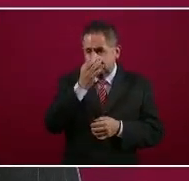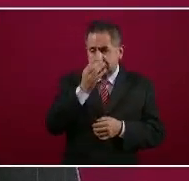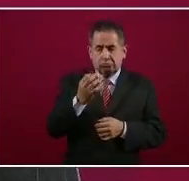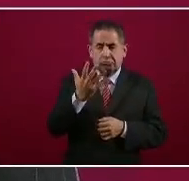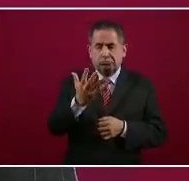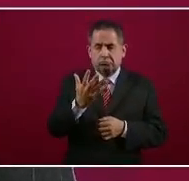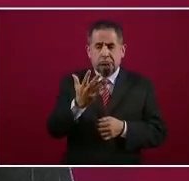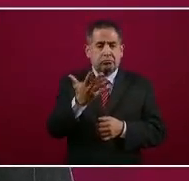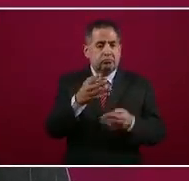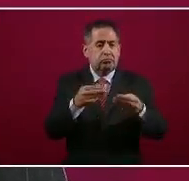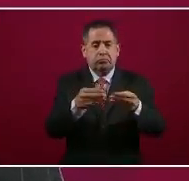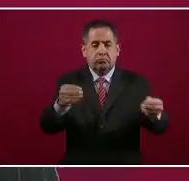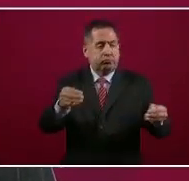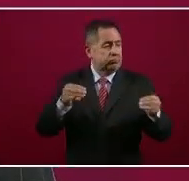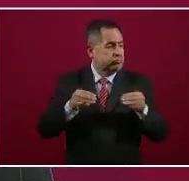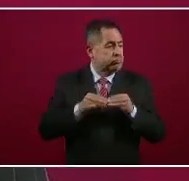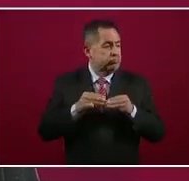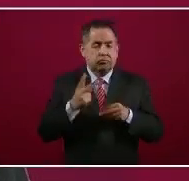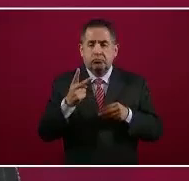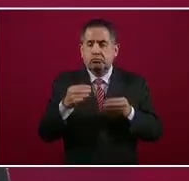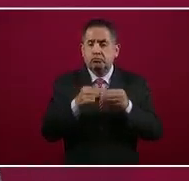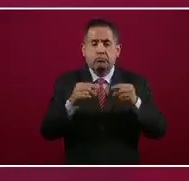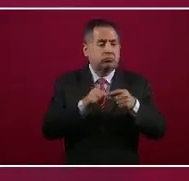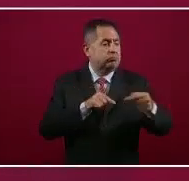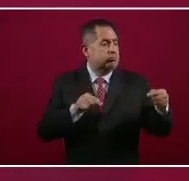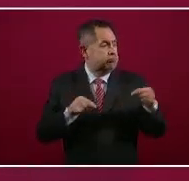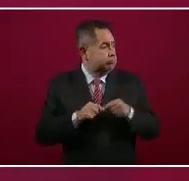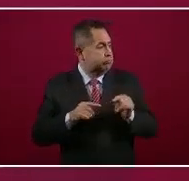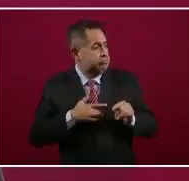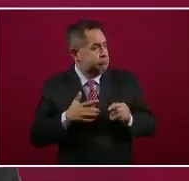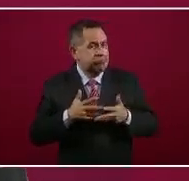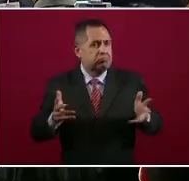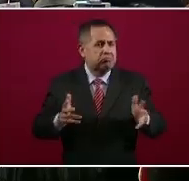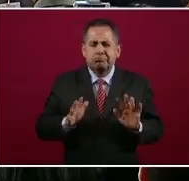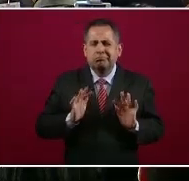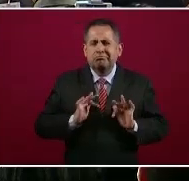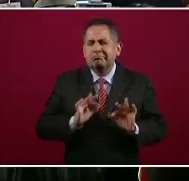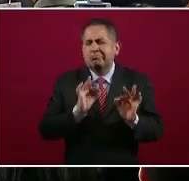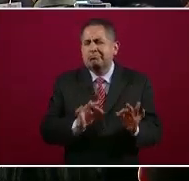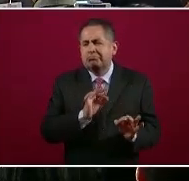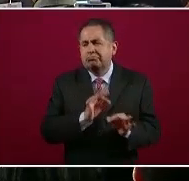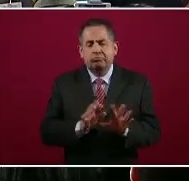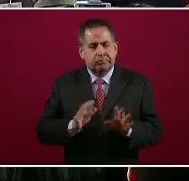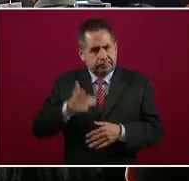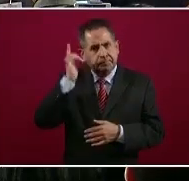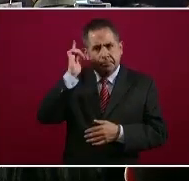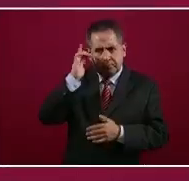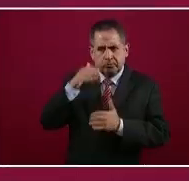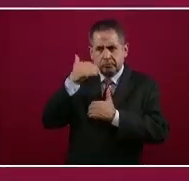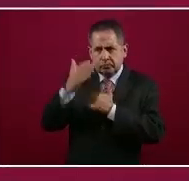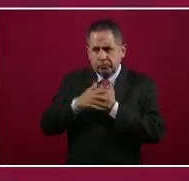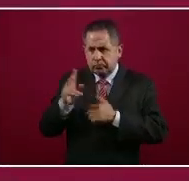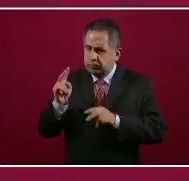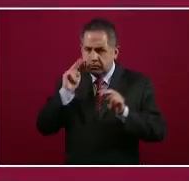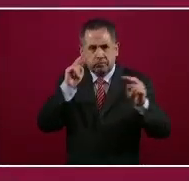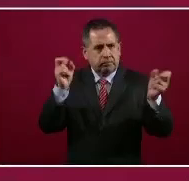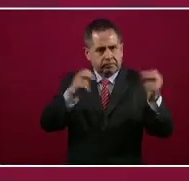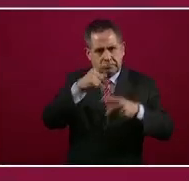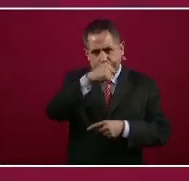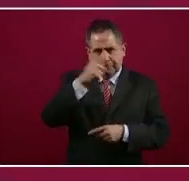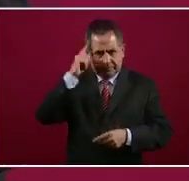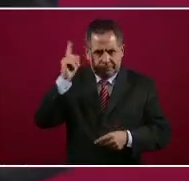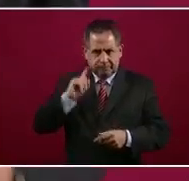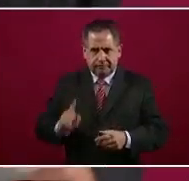metros por dos y medio y me parece grandota y éste esperamos algún día verlos por allá muchas